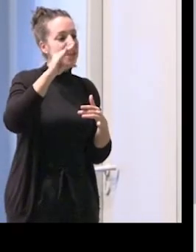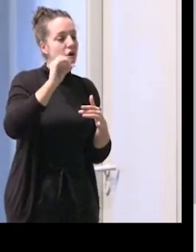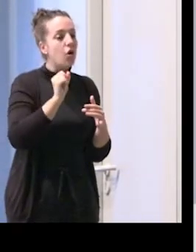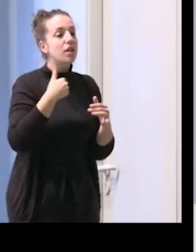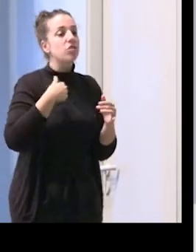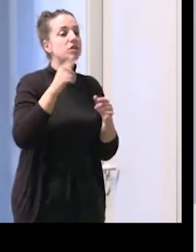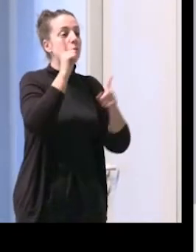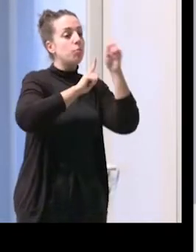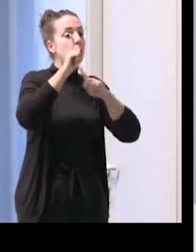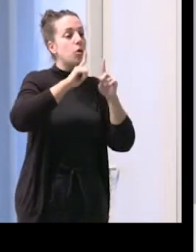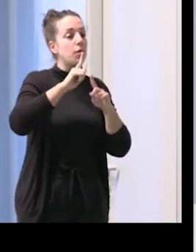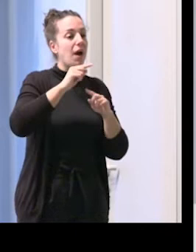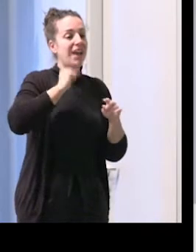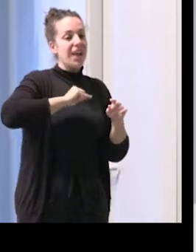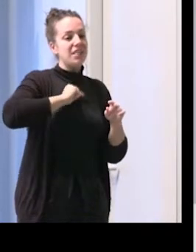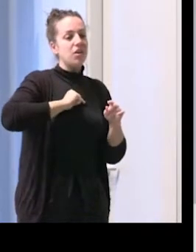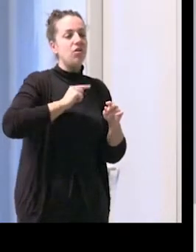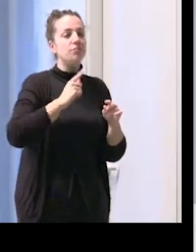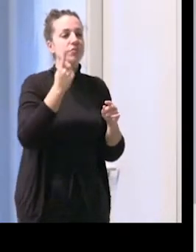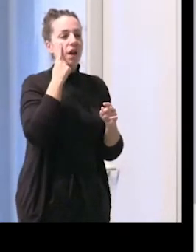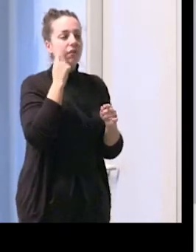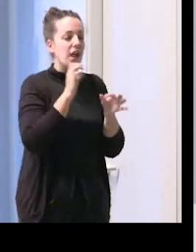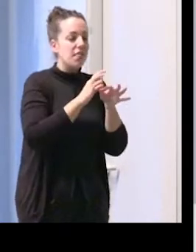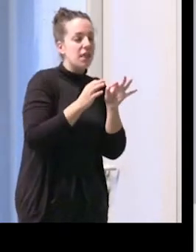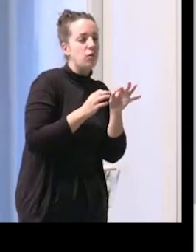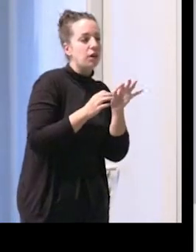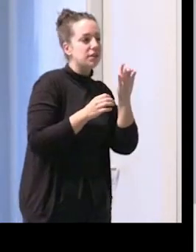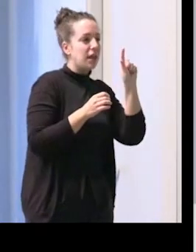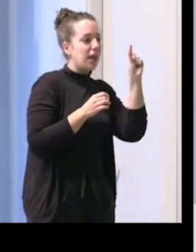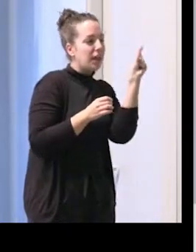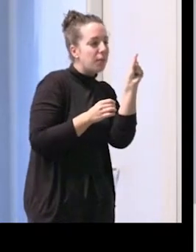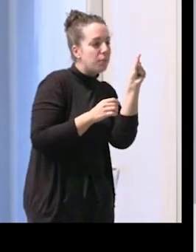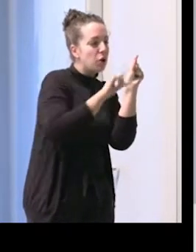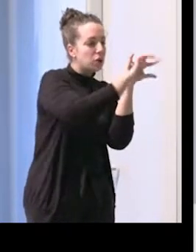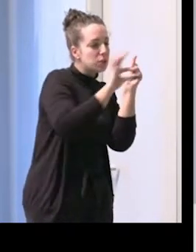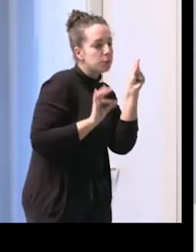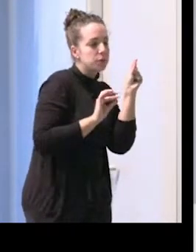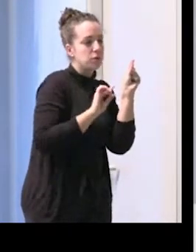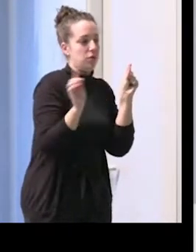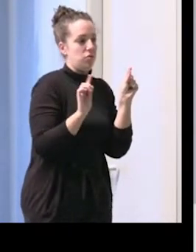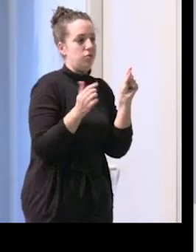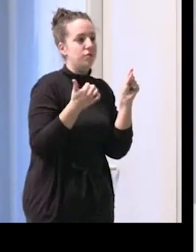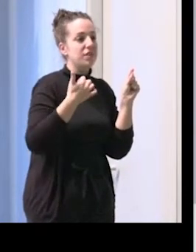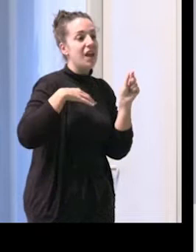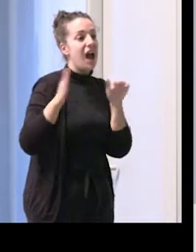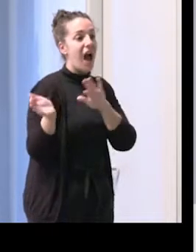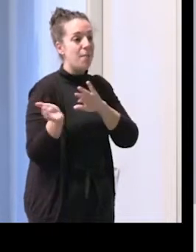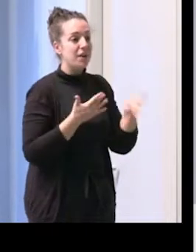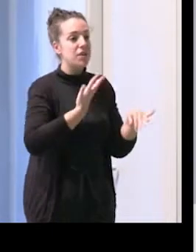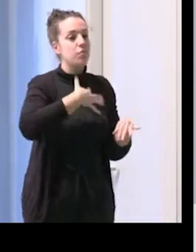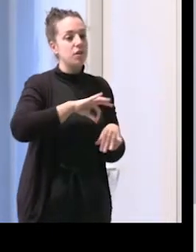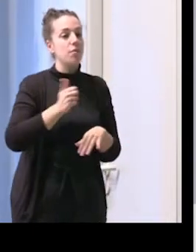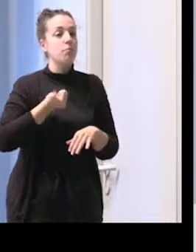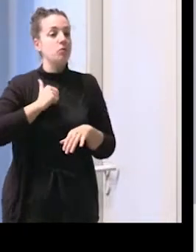que significaba tomar células a partir de los embriones, y aparte da la posibilidad de